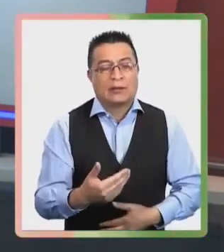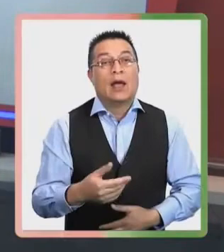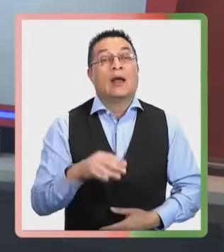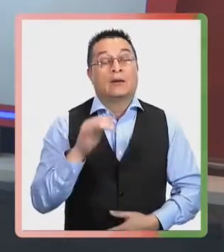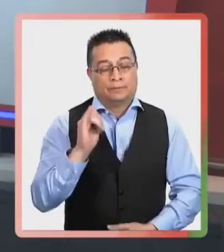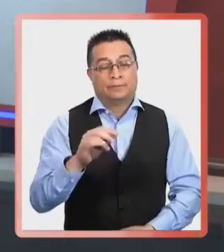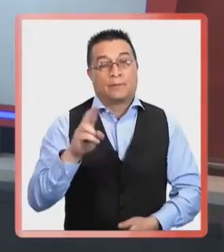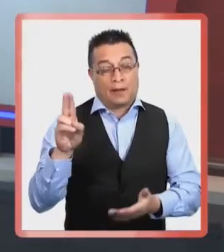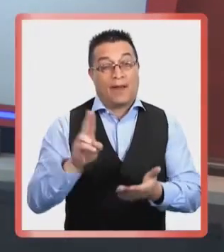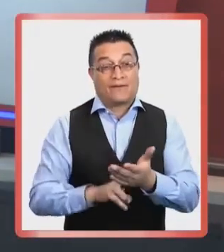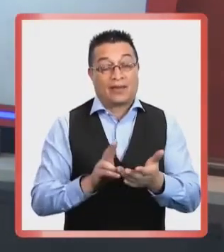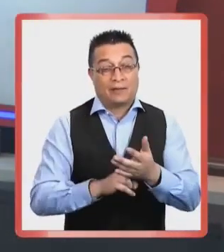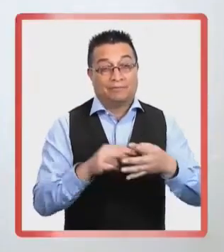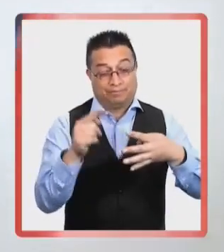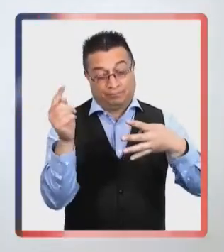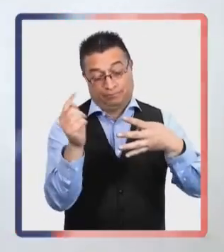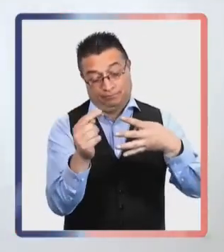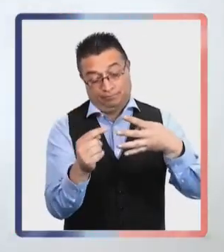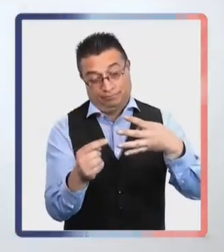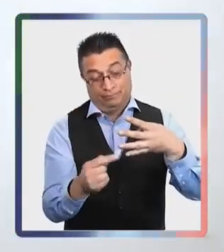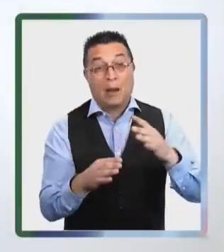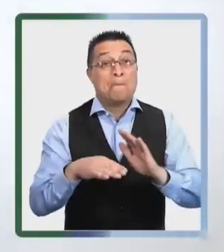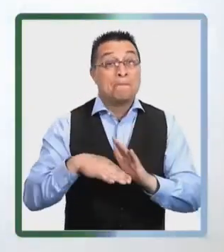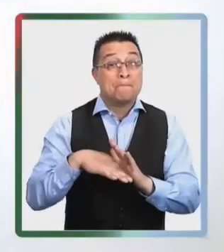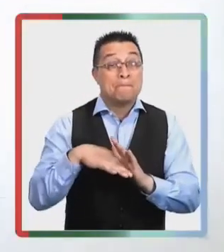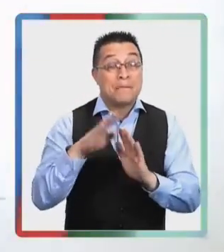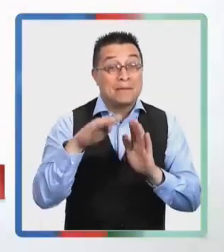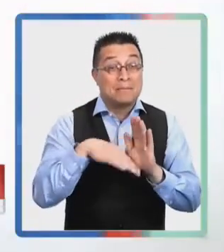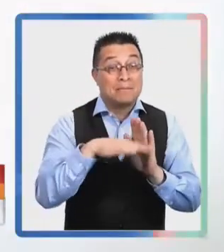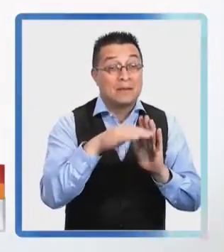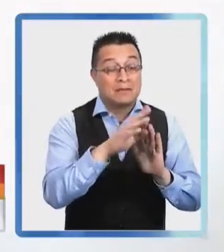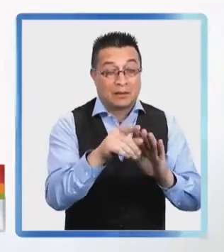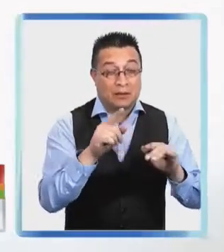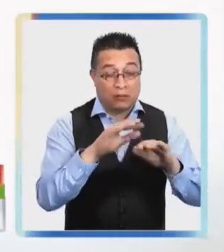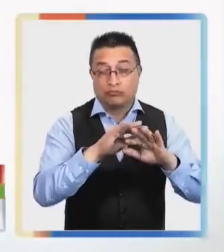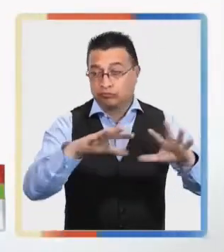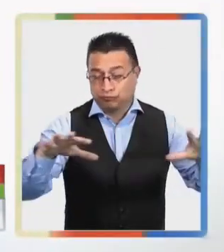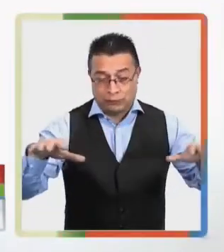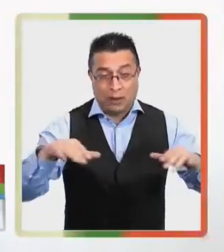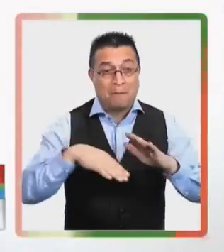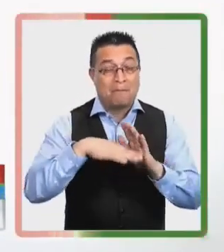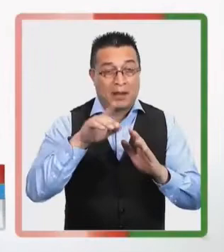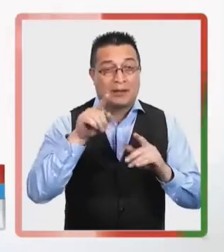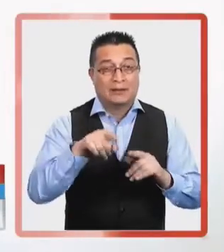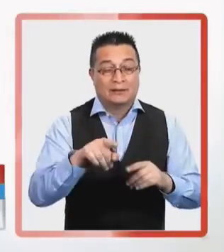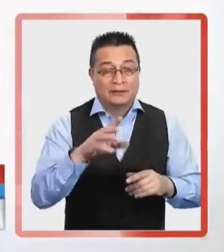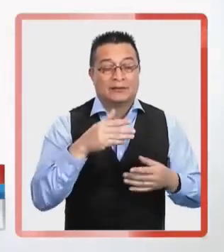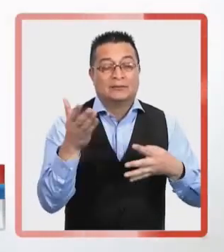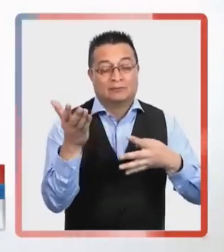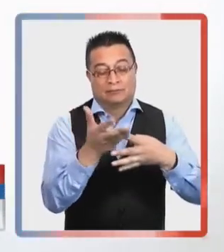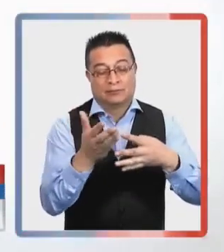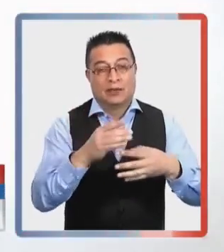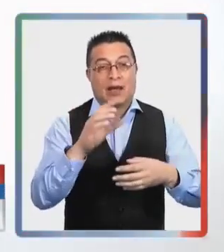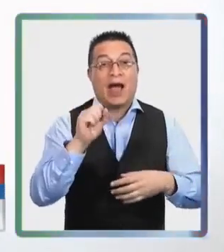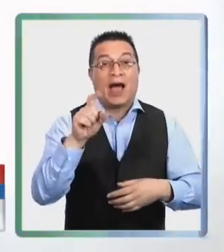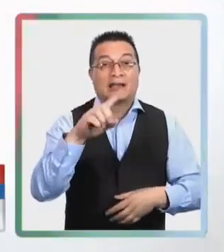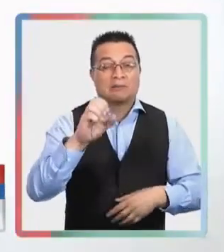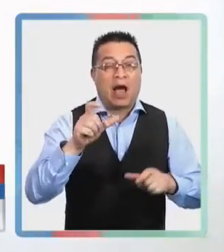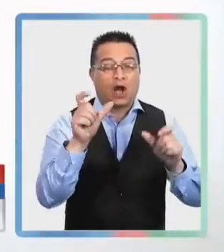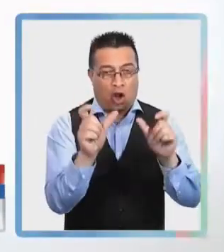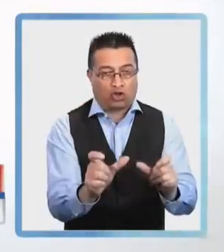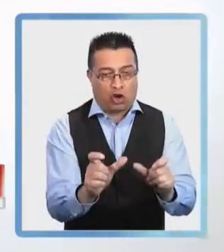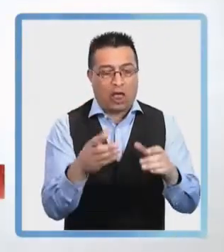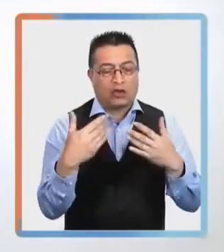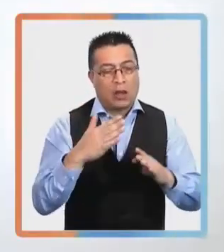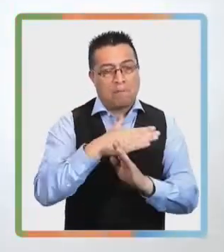severa. Cuéntenos un poquito más. Sí, la verdad es que la clasificación como más estandarizada que existe es